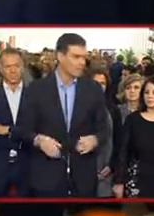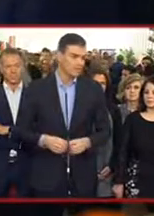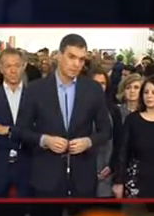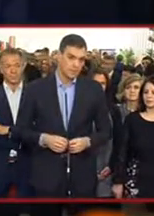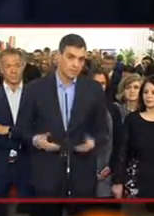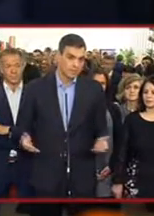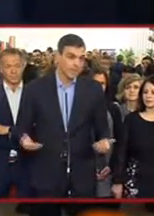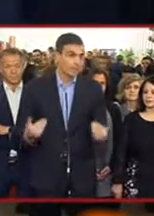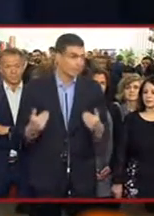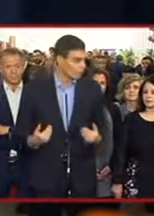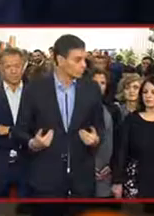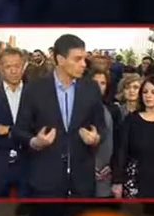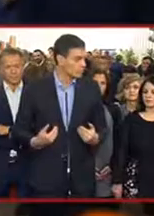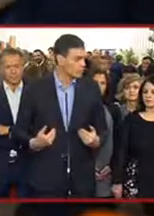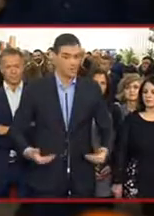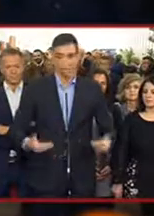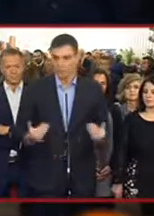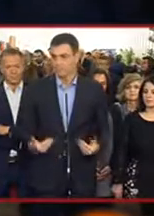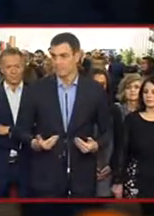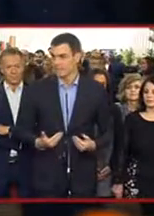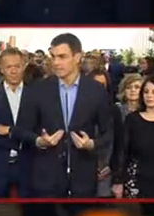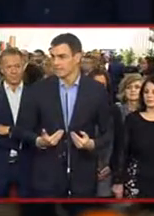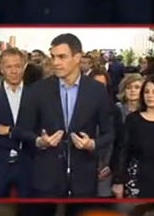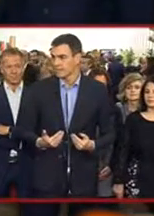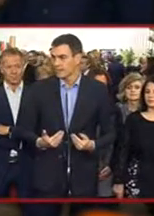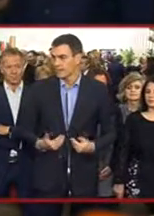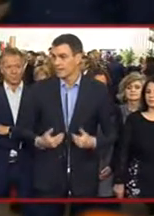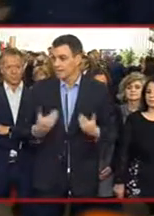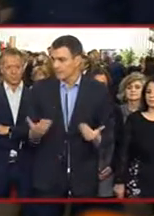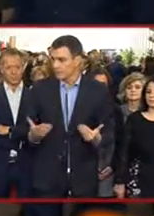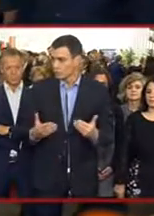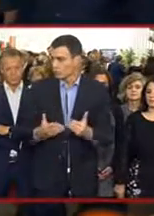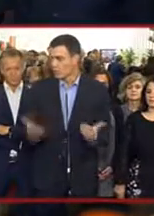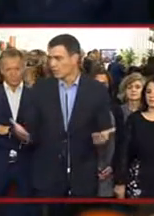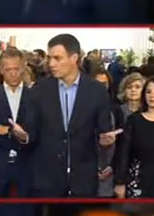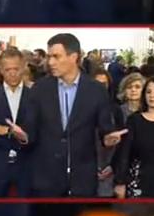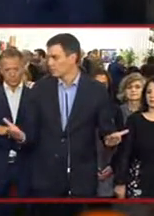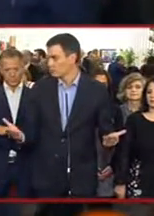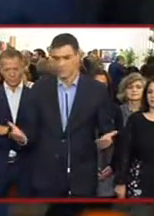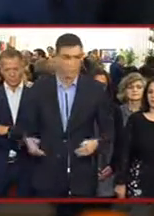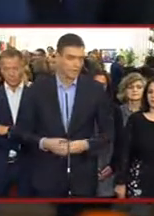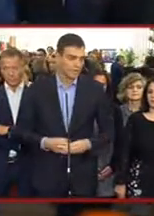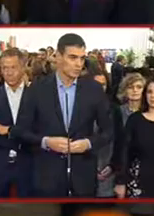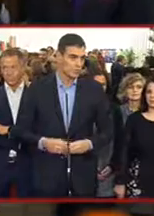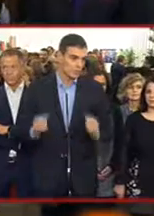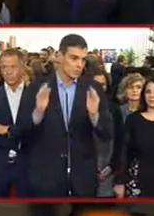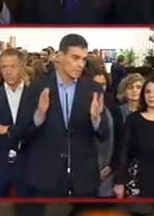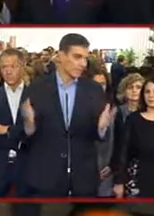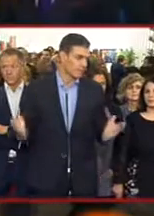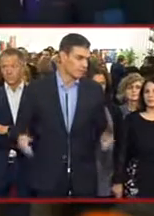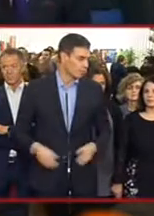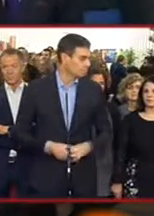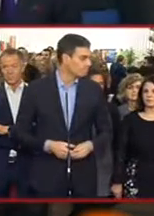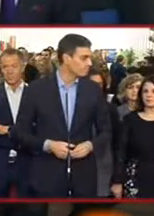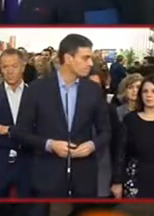también, sino también reconocer nuevos derechos, reconocer nuevas libertades, reafirmar todo lo logrado durante estos 39 años y mirar